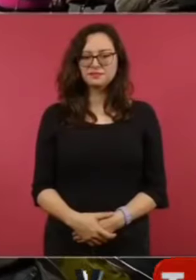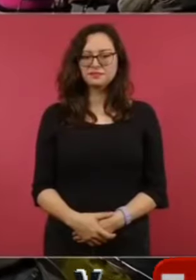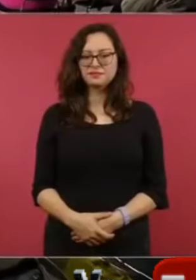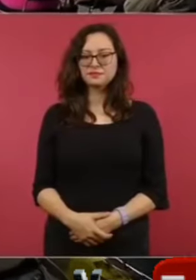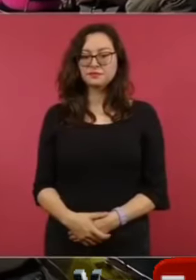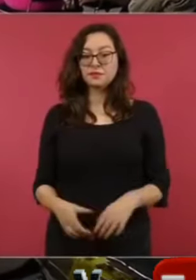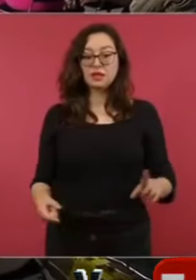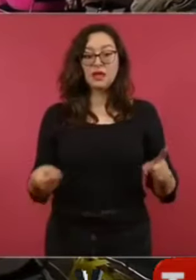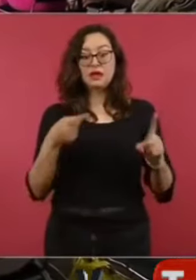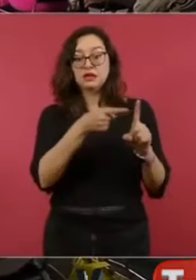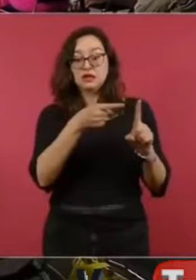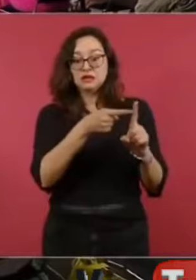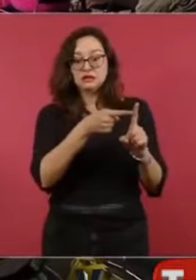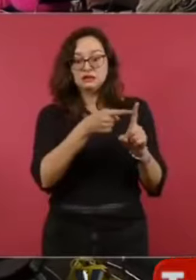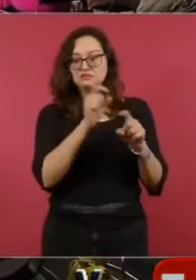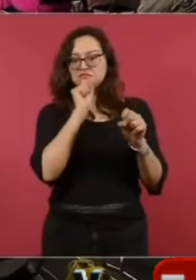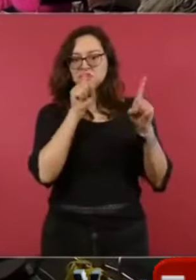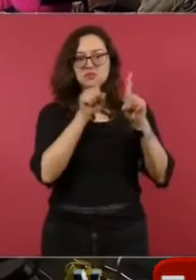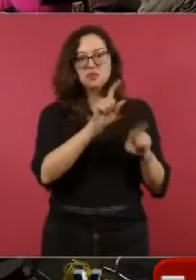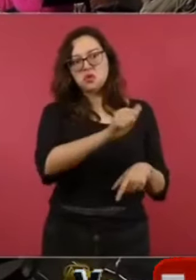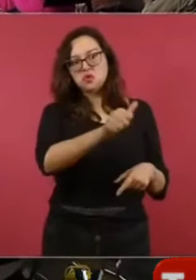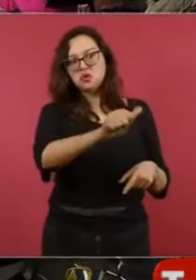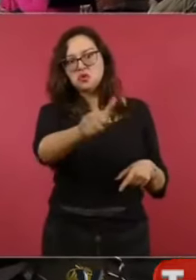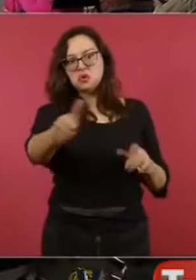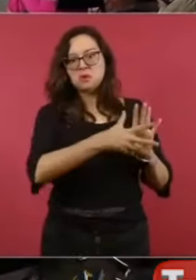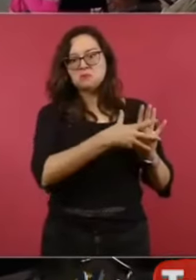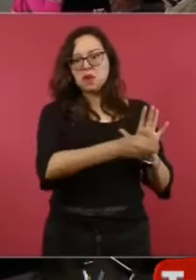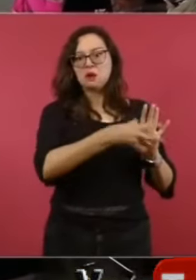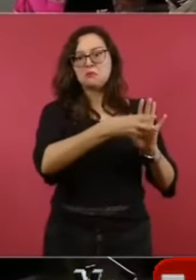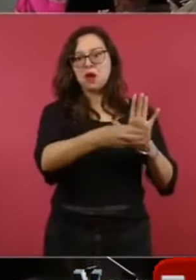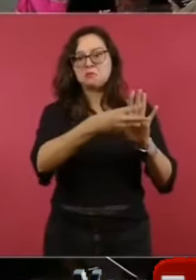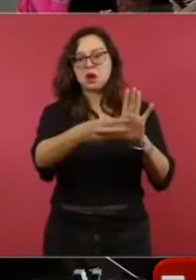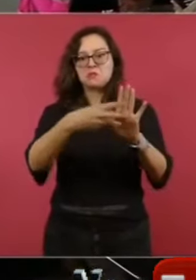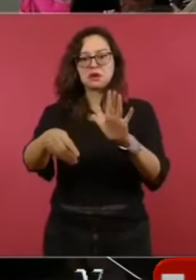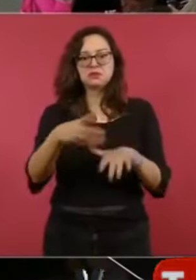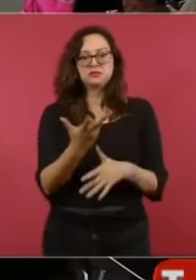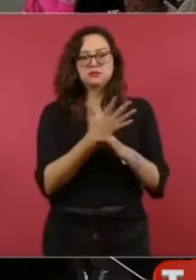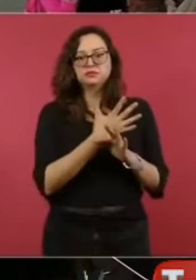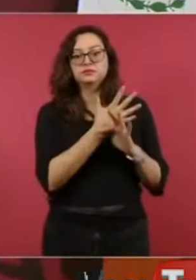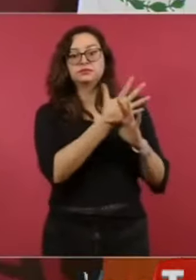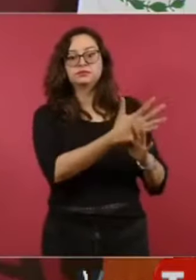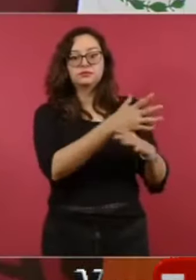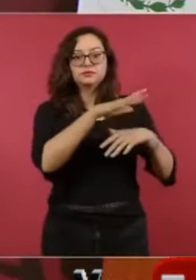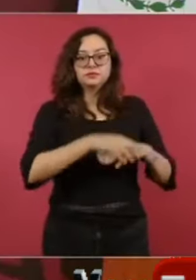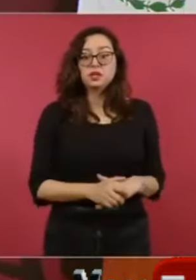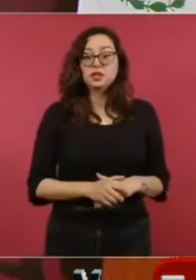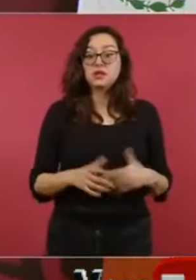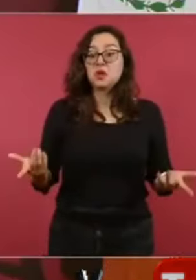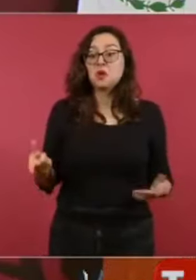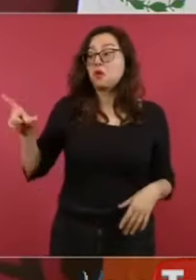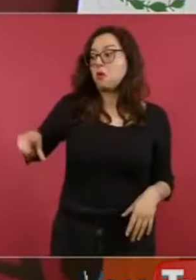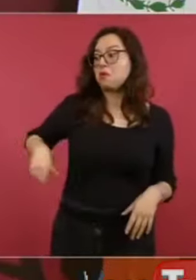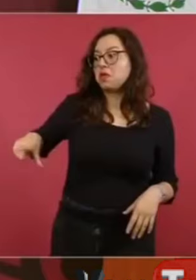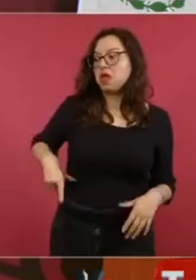Pero no solo él, todos. Lo que le faltaba de expropiar al gobierno.